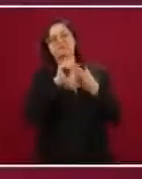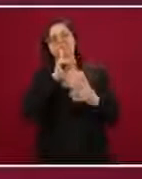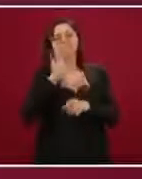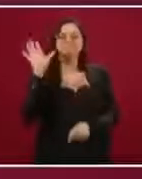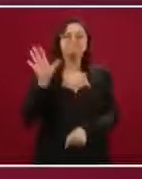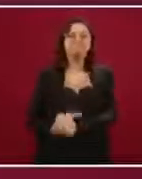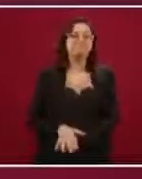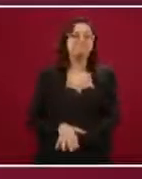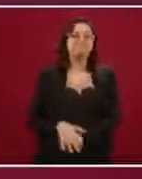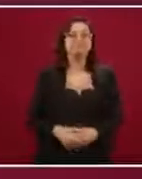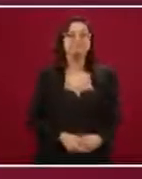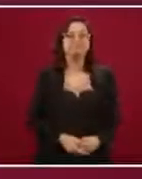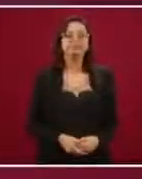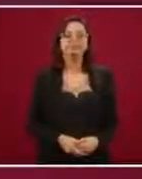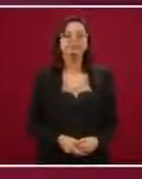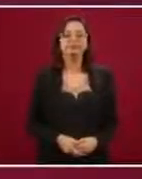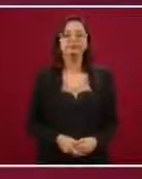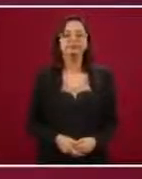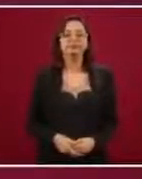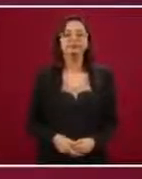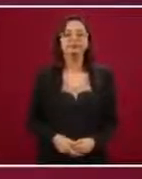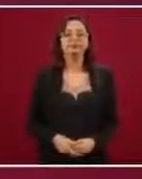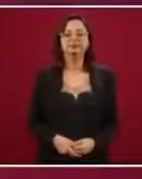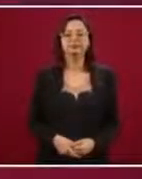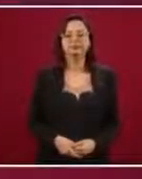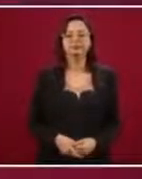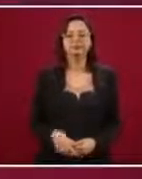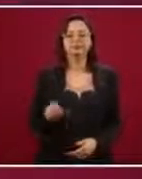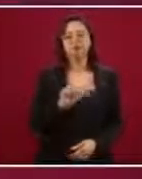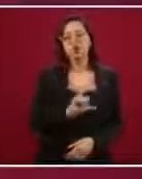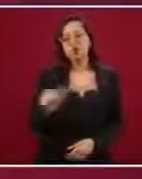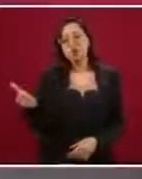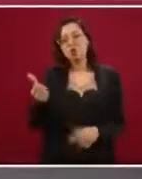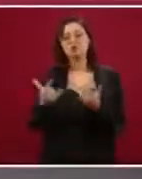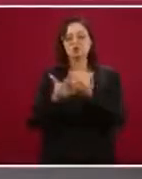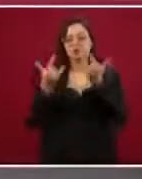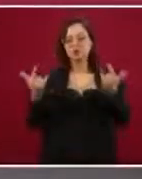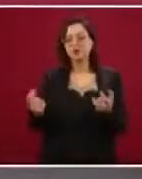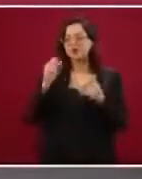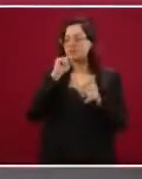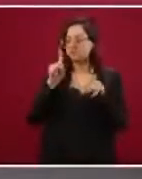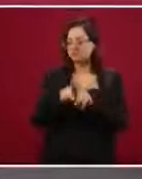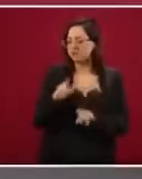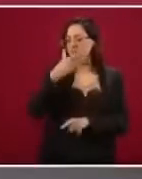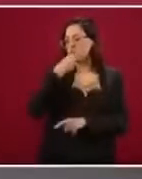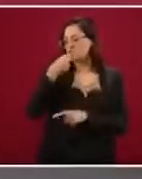censurarlo. En otra ocasión, un periodista conocido